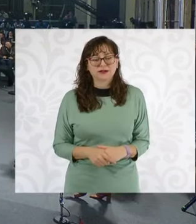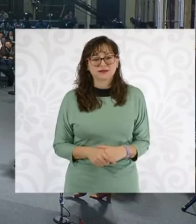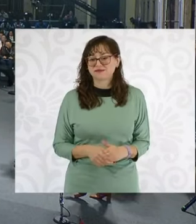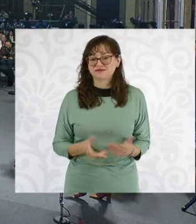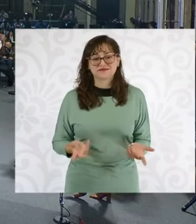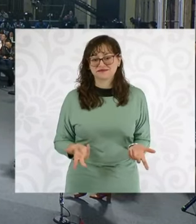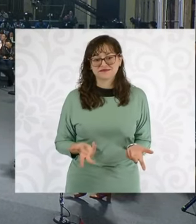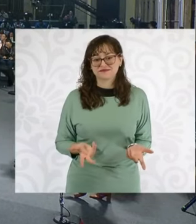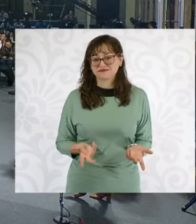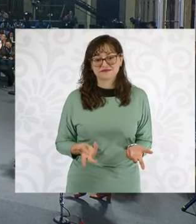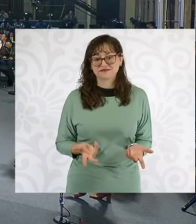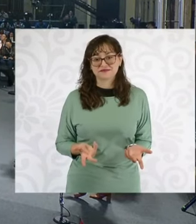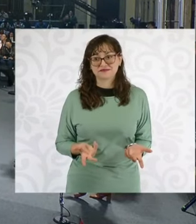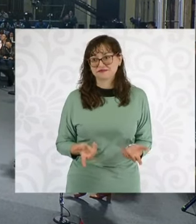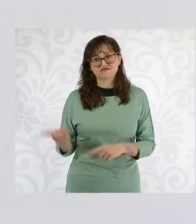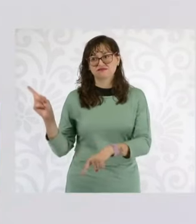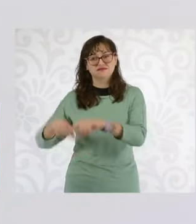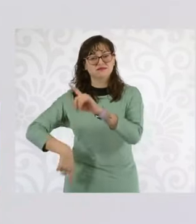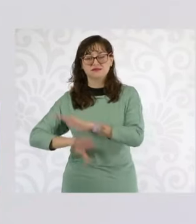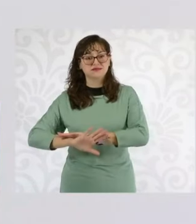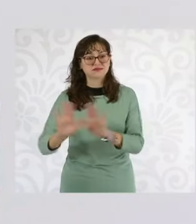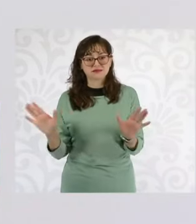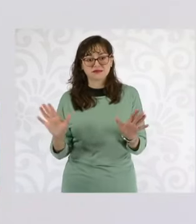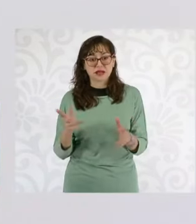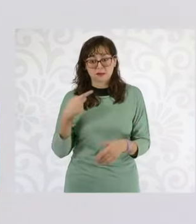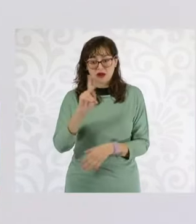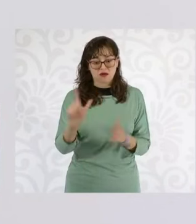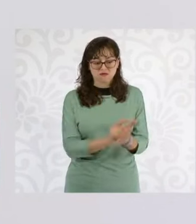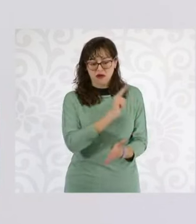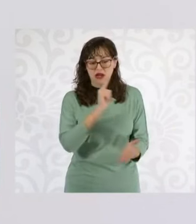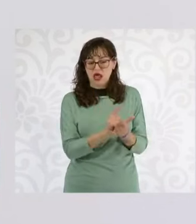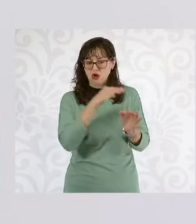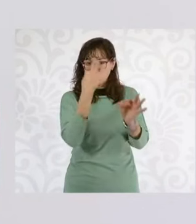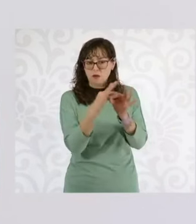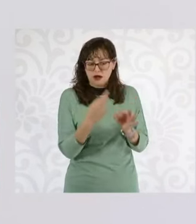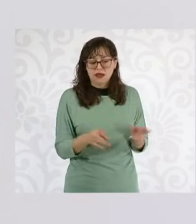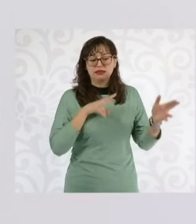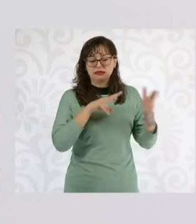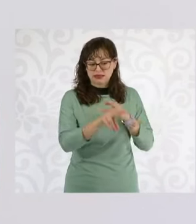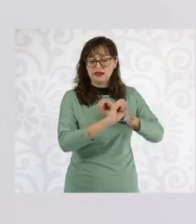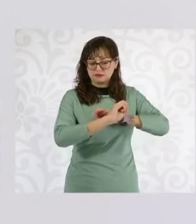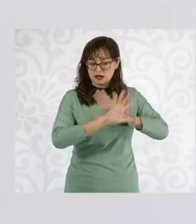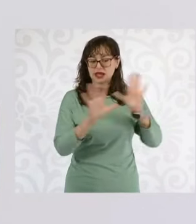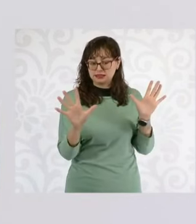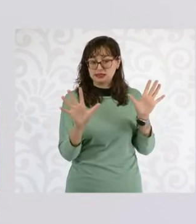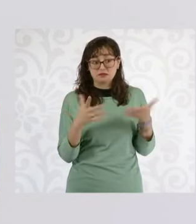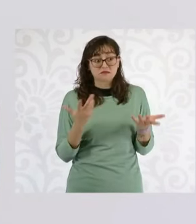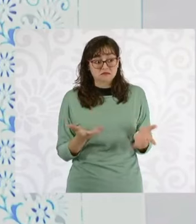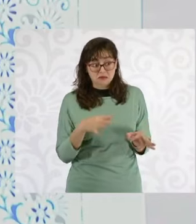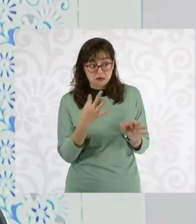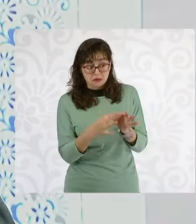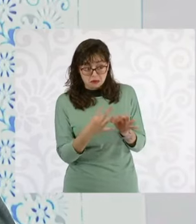Pues no. Lo que tenemos que garantizar, pues, es que la ley se cumpla, que haya transparencia. Y que si no se cumple, pues haya las